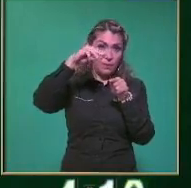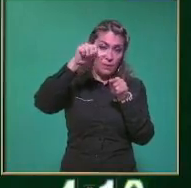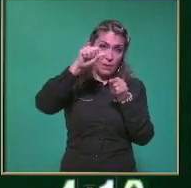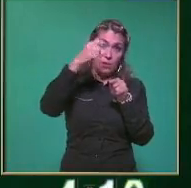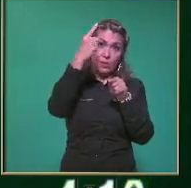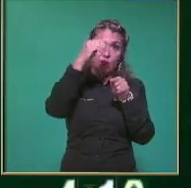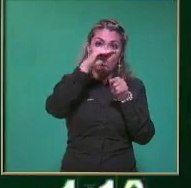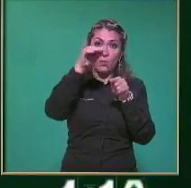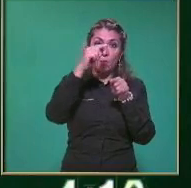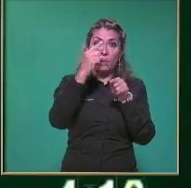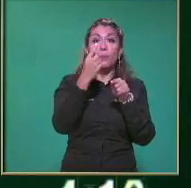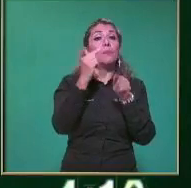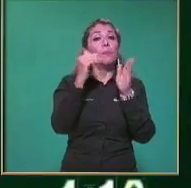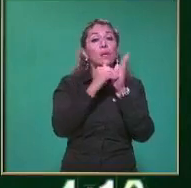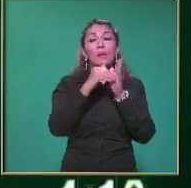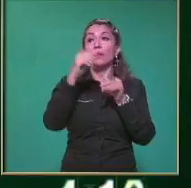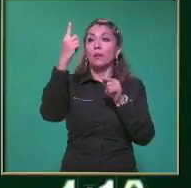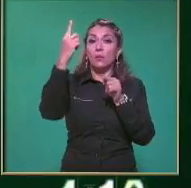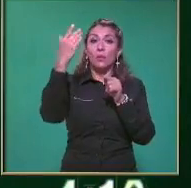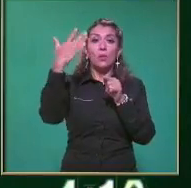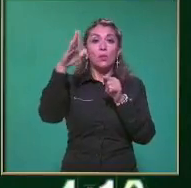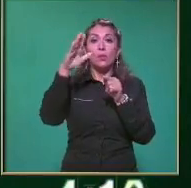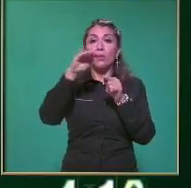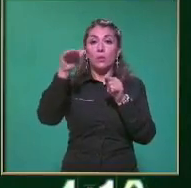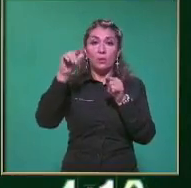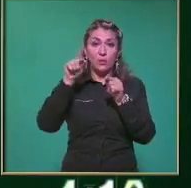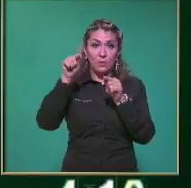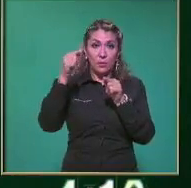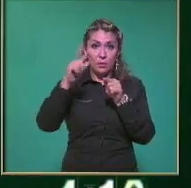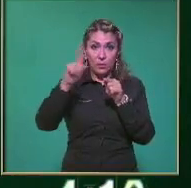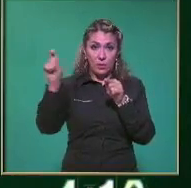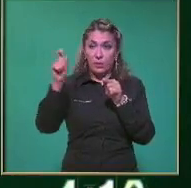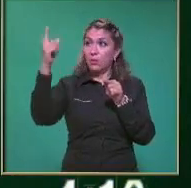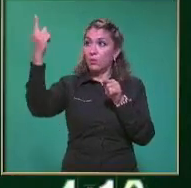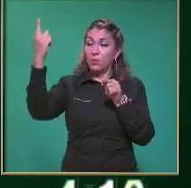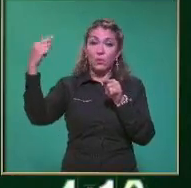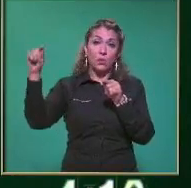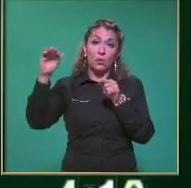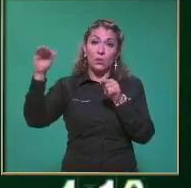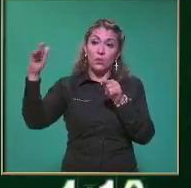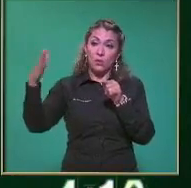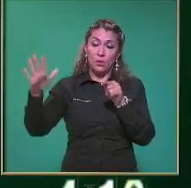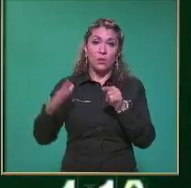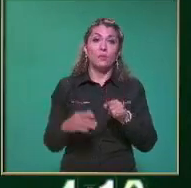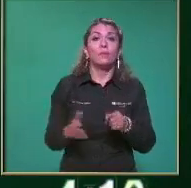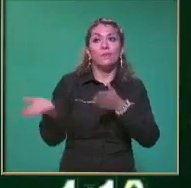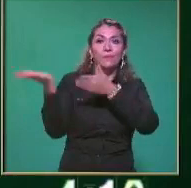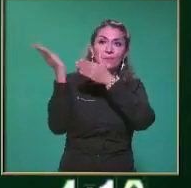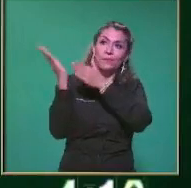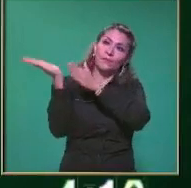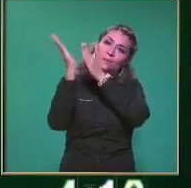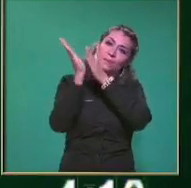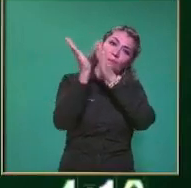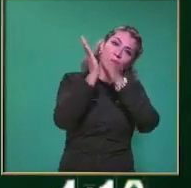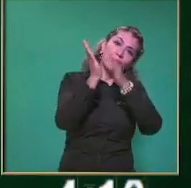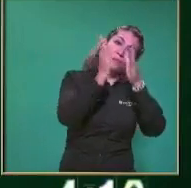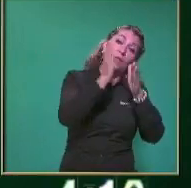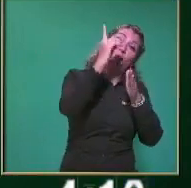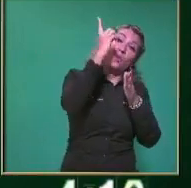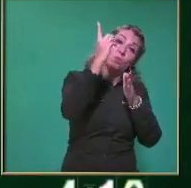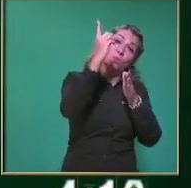sobre 1000. Luego siguen, fíjense cuáles siguen, las diez milésimas, Quiere decir que es 1 sobre